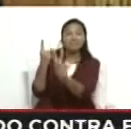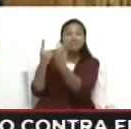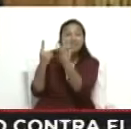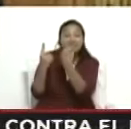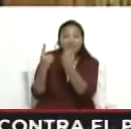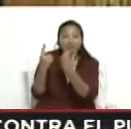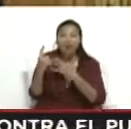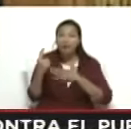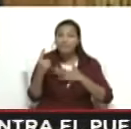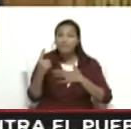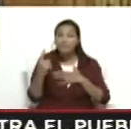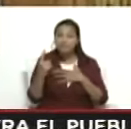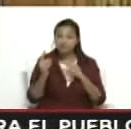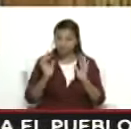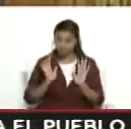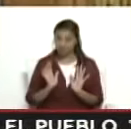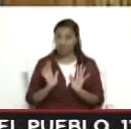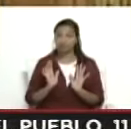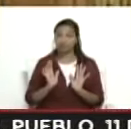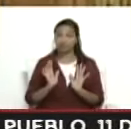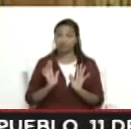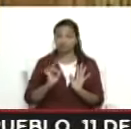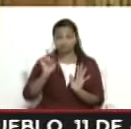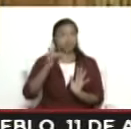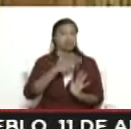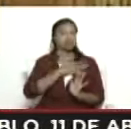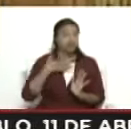Puedes mentirlo siquiera, si quiere.